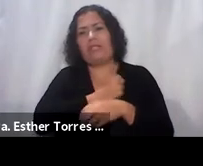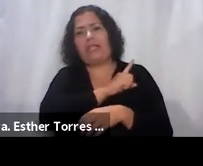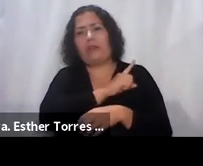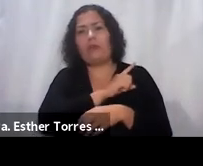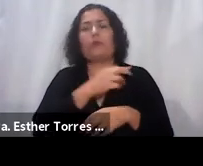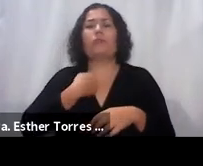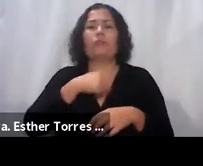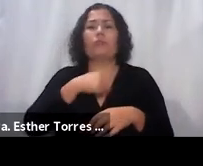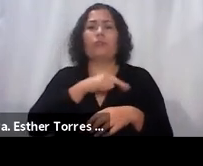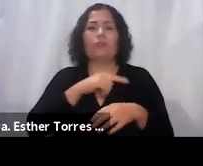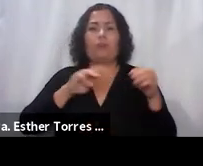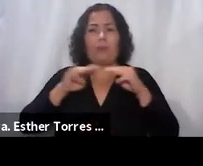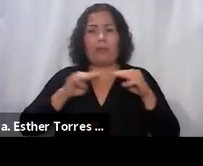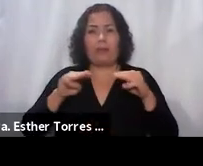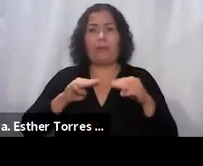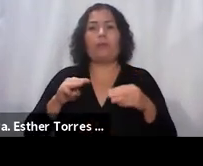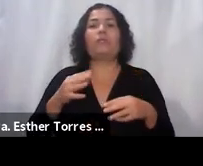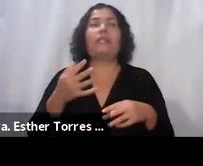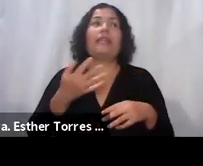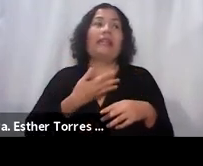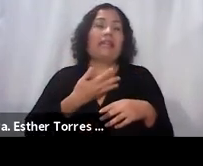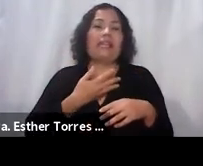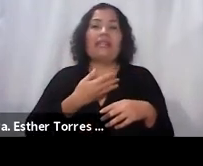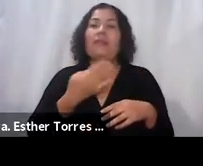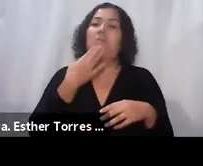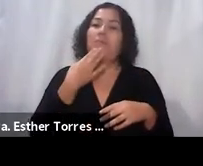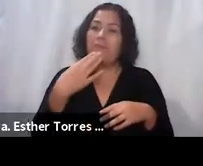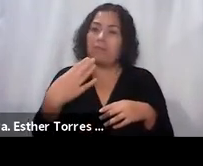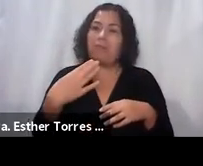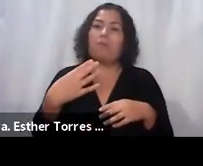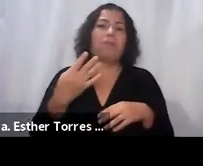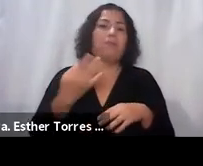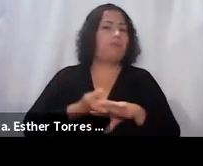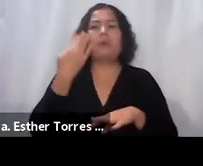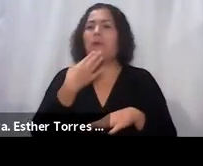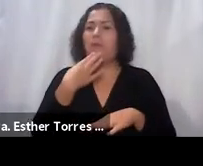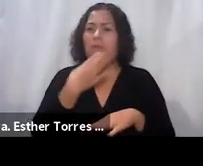moviendo y tiene un impacto casi cero, ¿no? Para el impacto